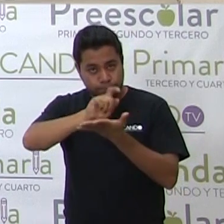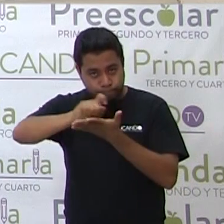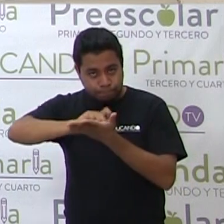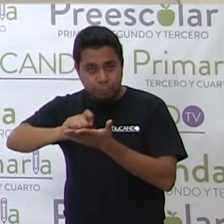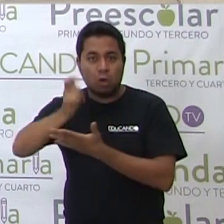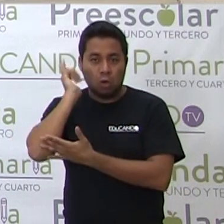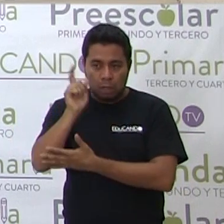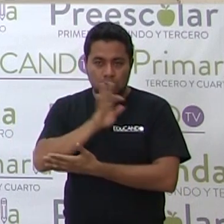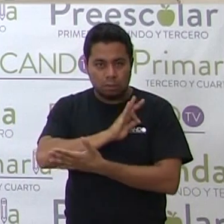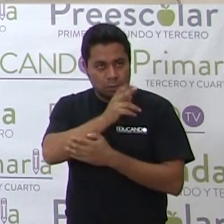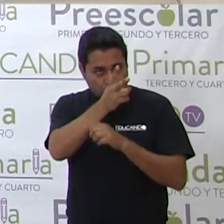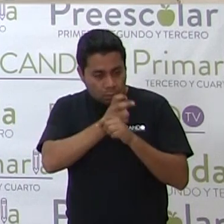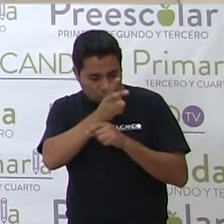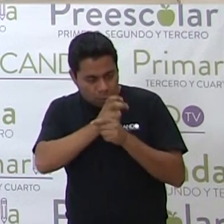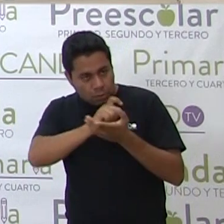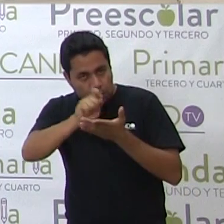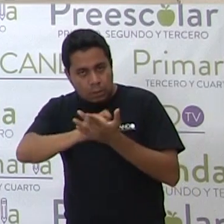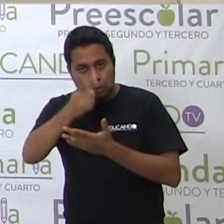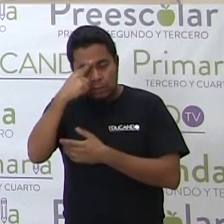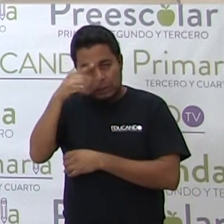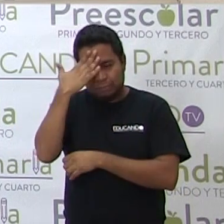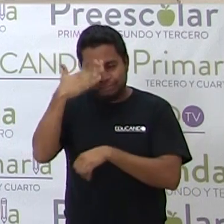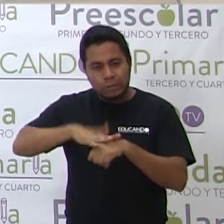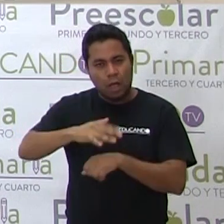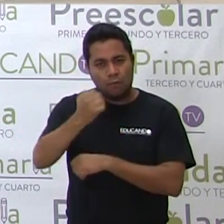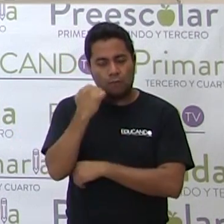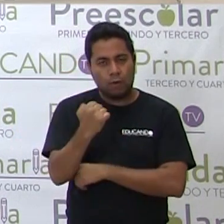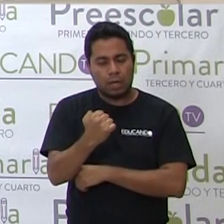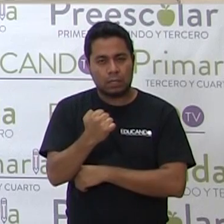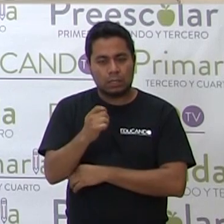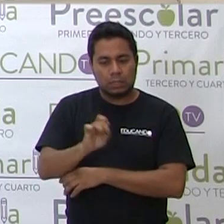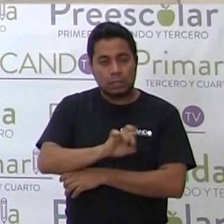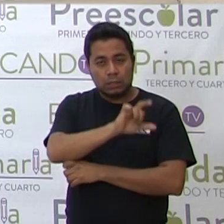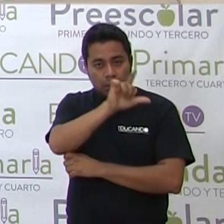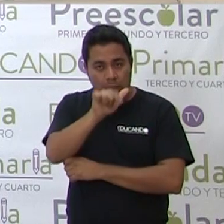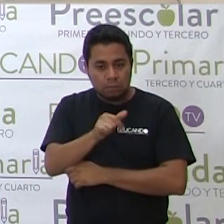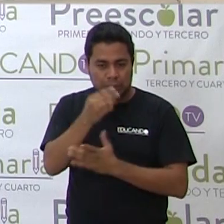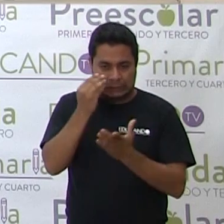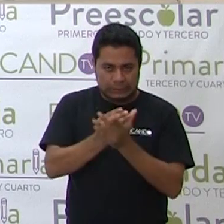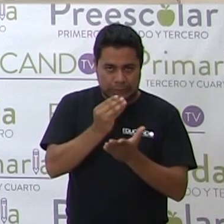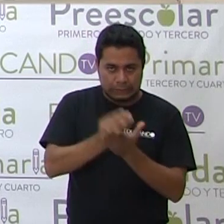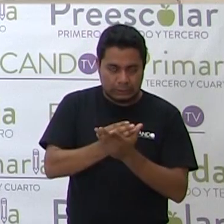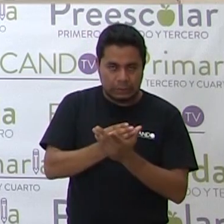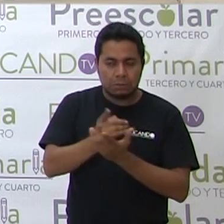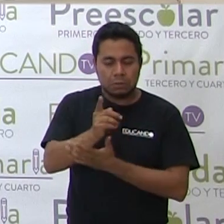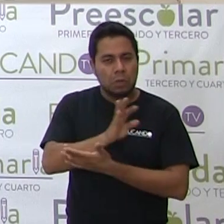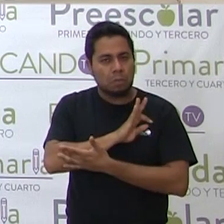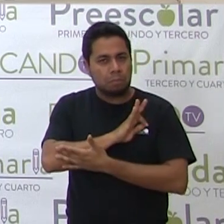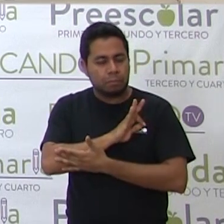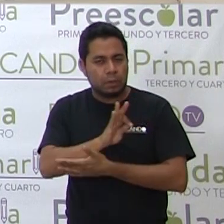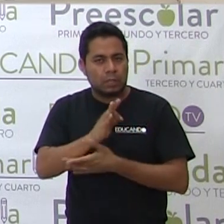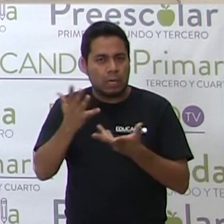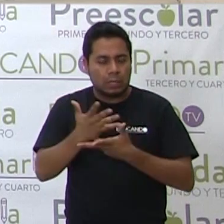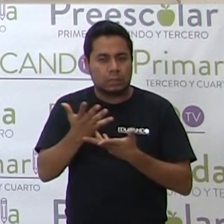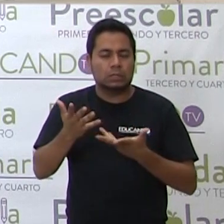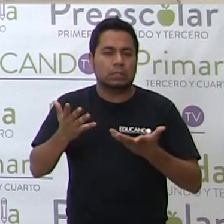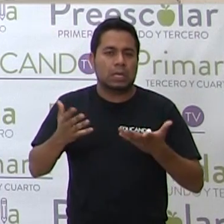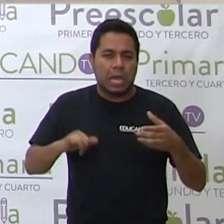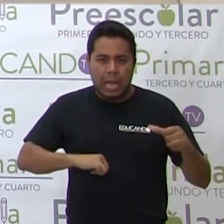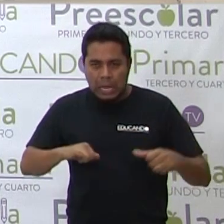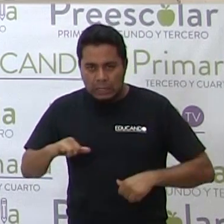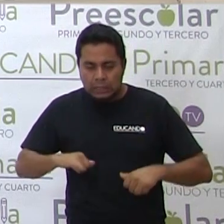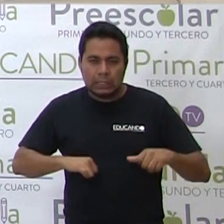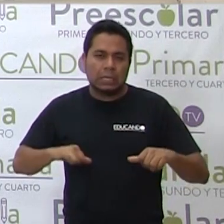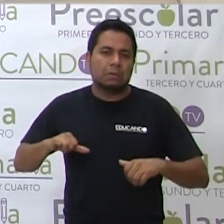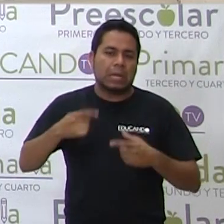que hayan tomado nota para que no se les olvide y después de la clase ustedes pueden ejercitar